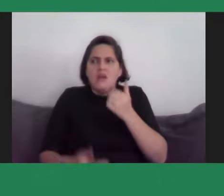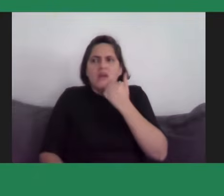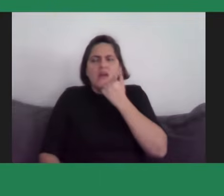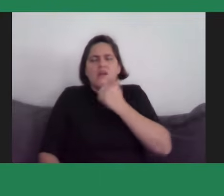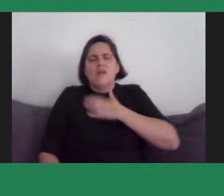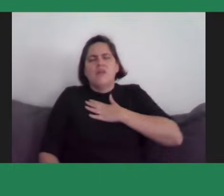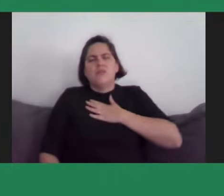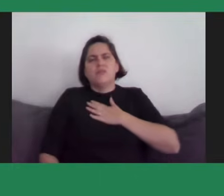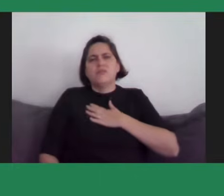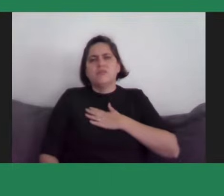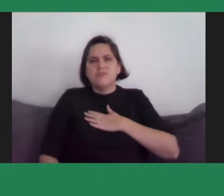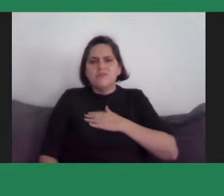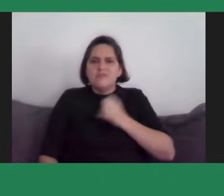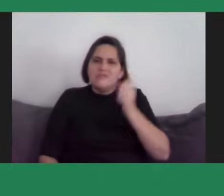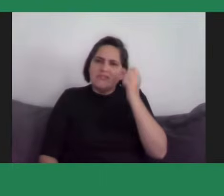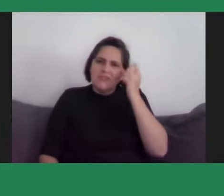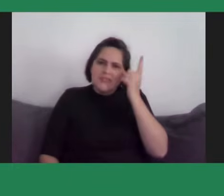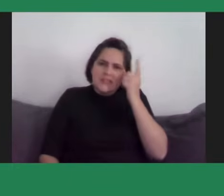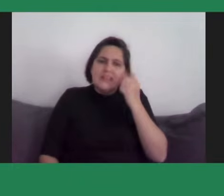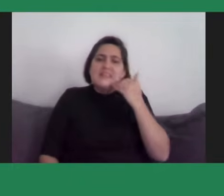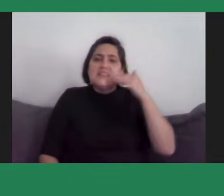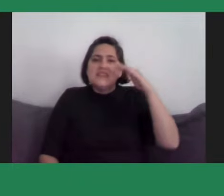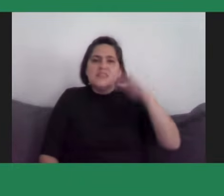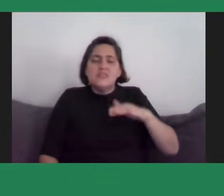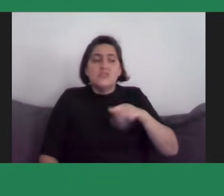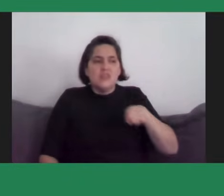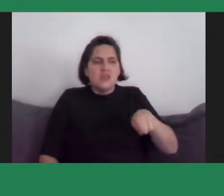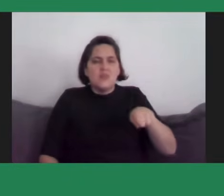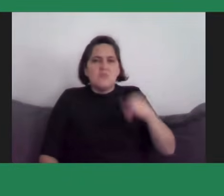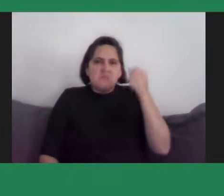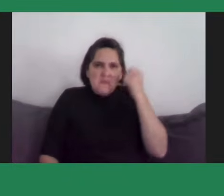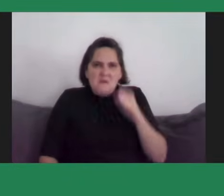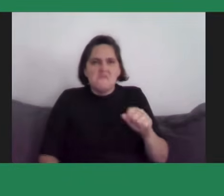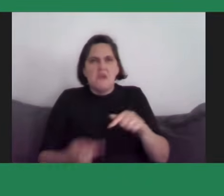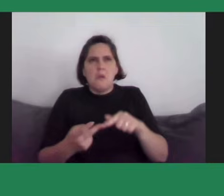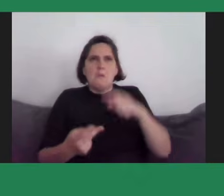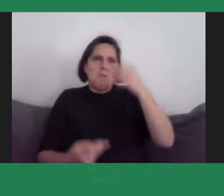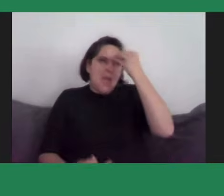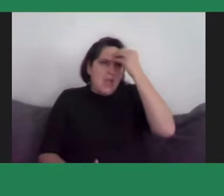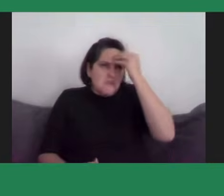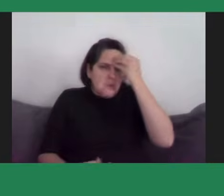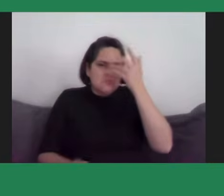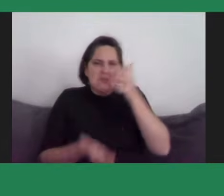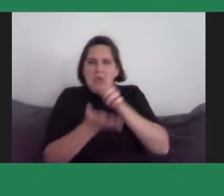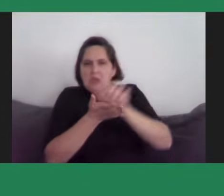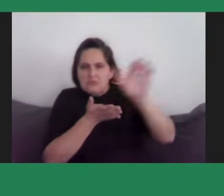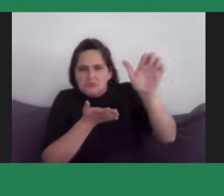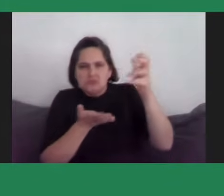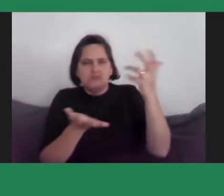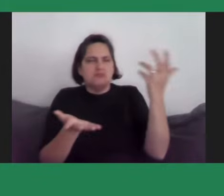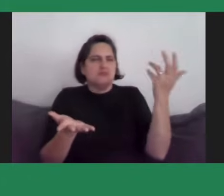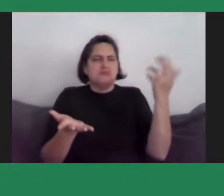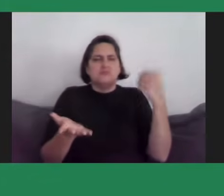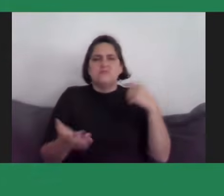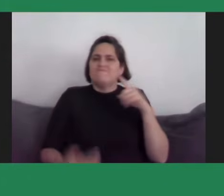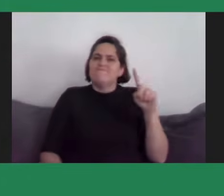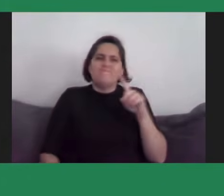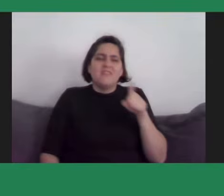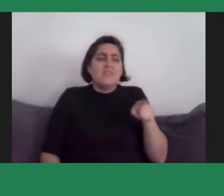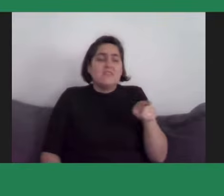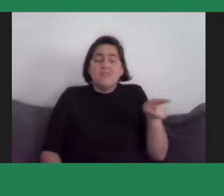explica por qué este niño no es malcriado, no es de mañoso que no quiere comer, es porque no puede,